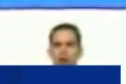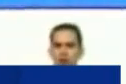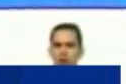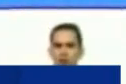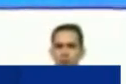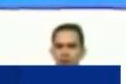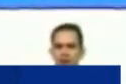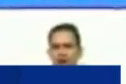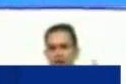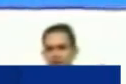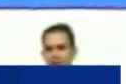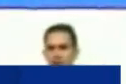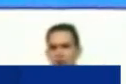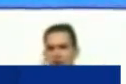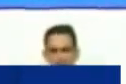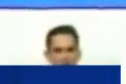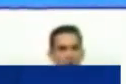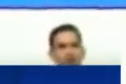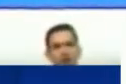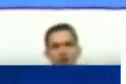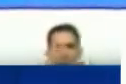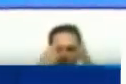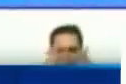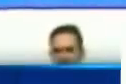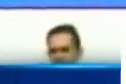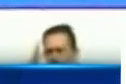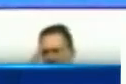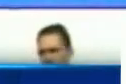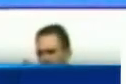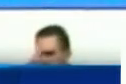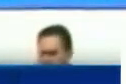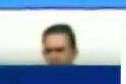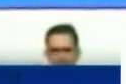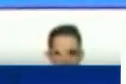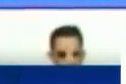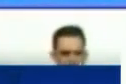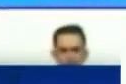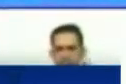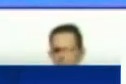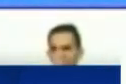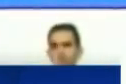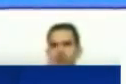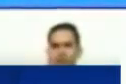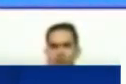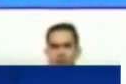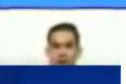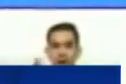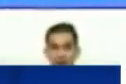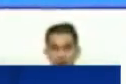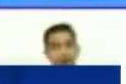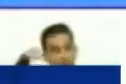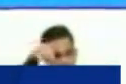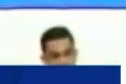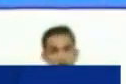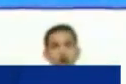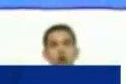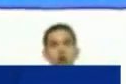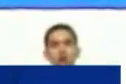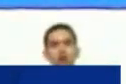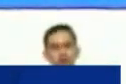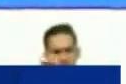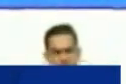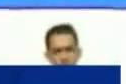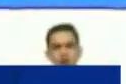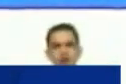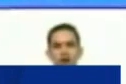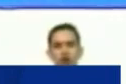brinde seguridad jurídica y que genere el clima de inversión, generación de